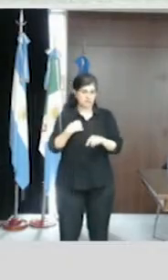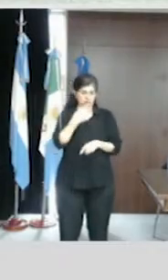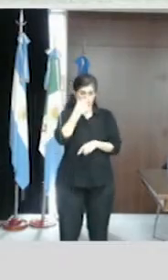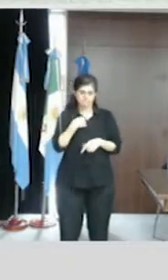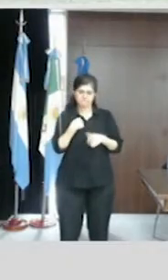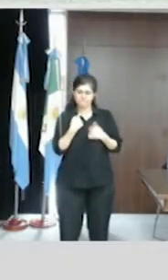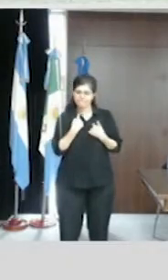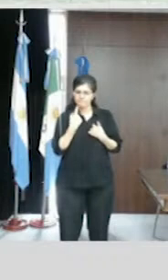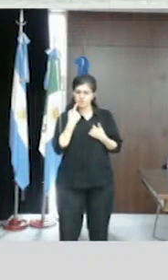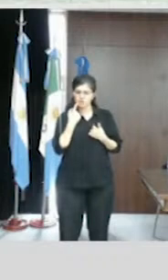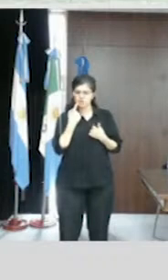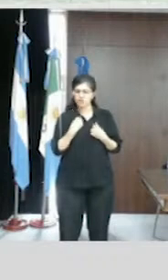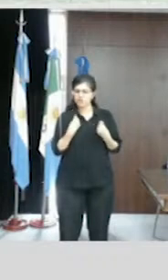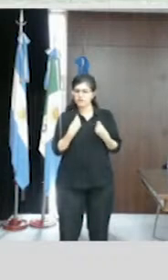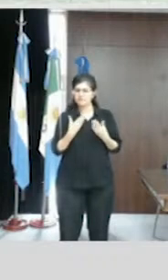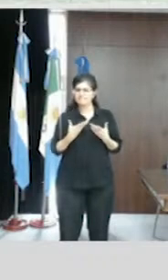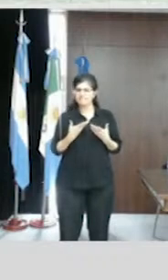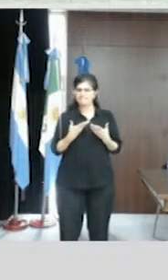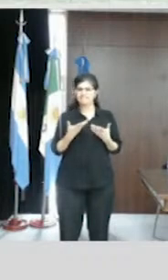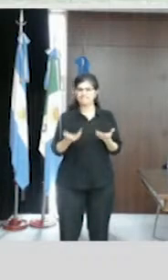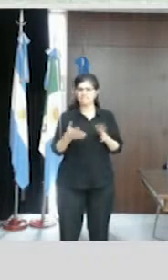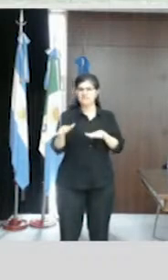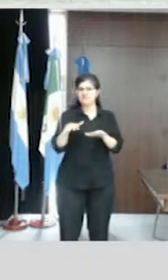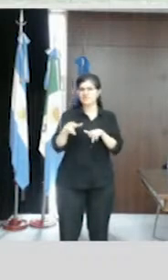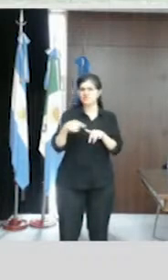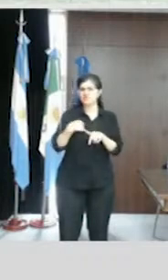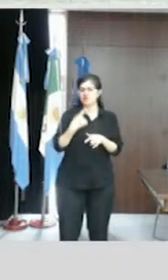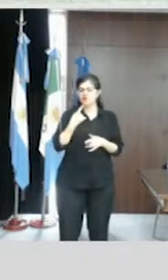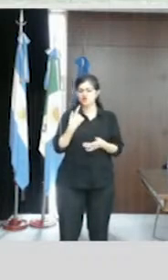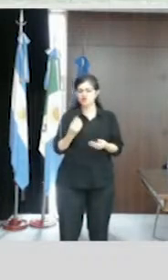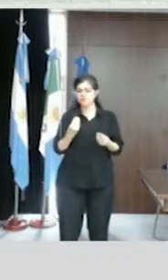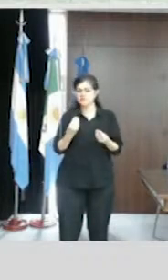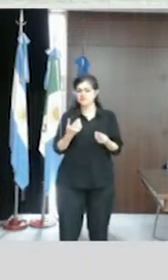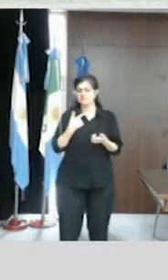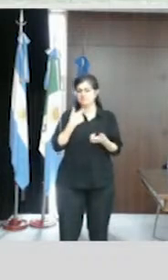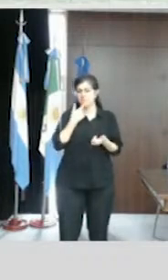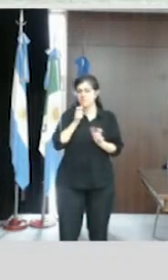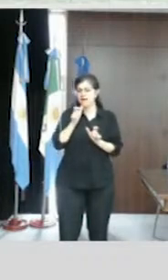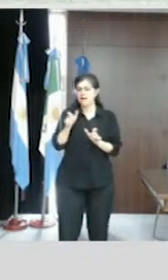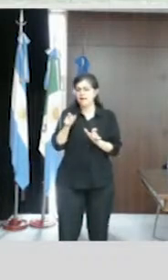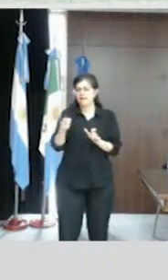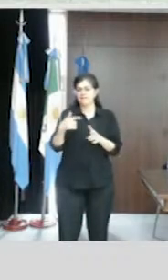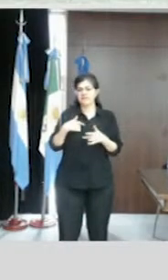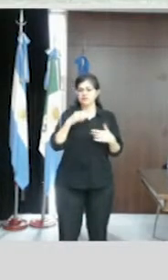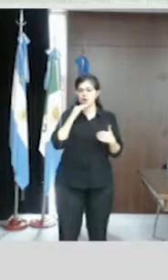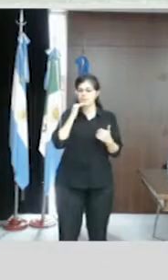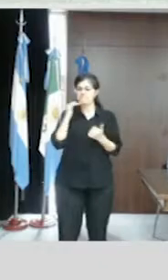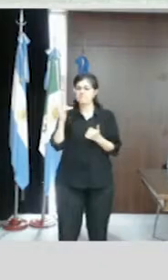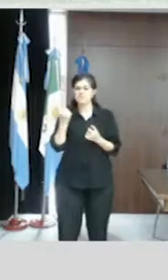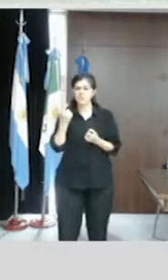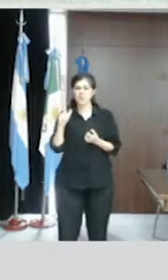hice yo para que esto ocurriese? ¿Qué palabra dije? ¿Qué mensaje